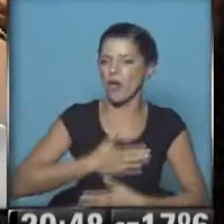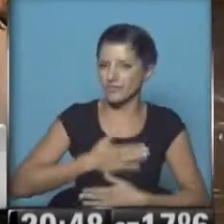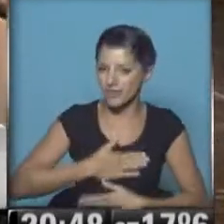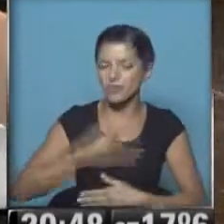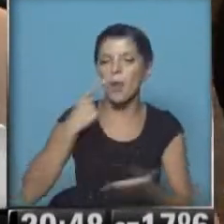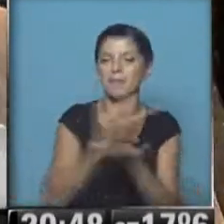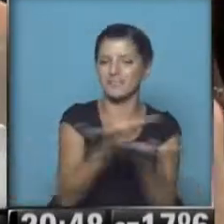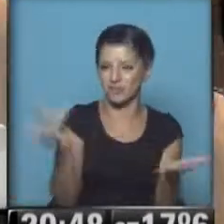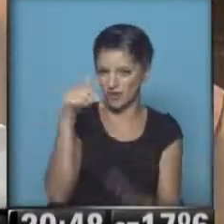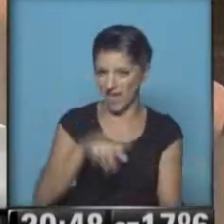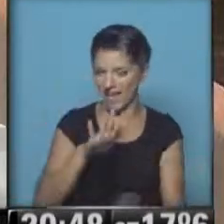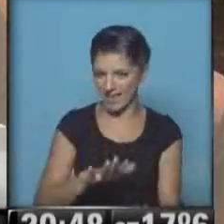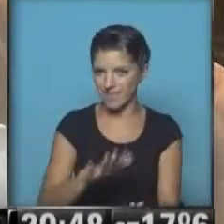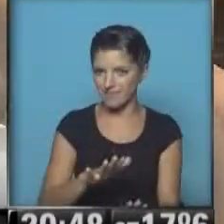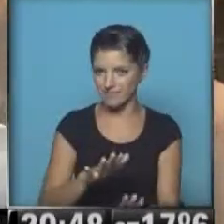recién acá.